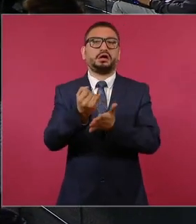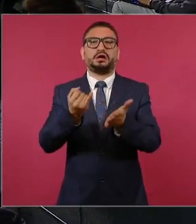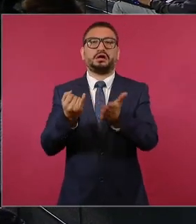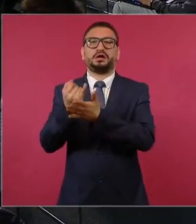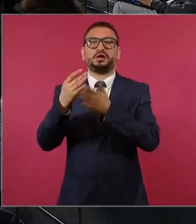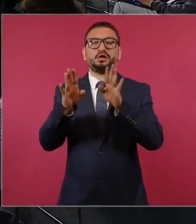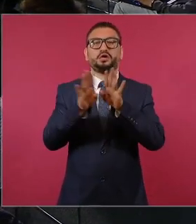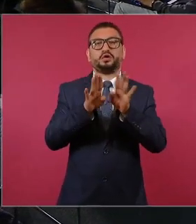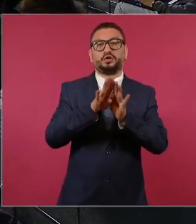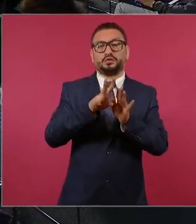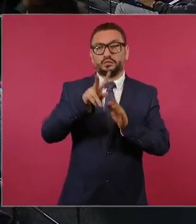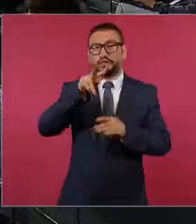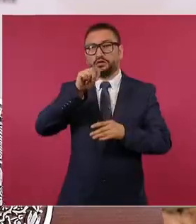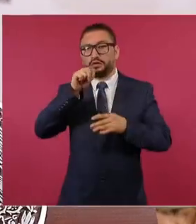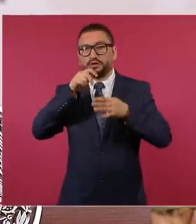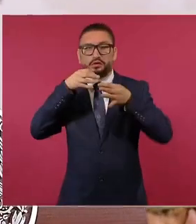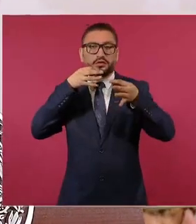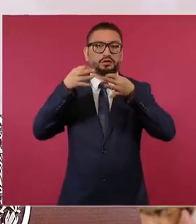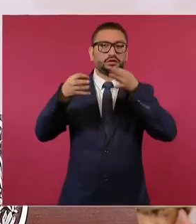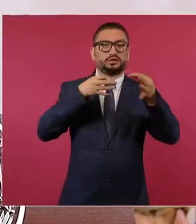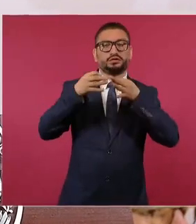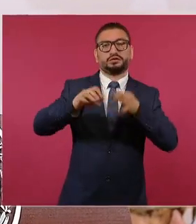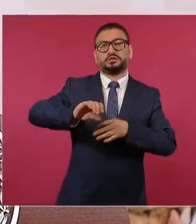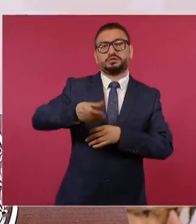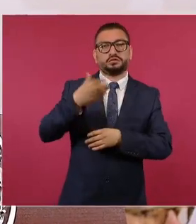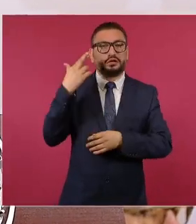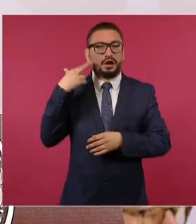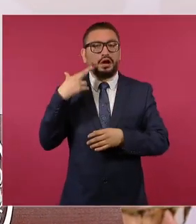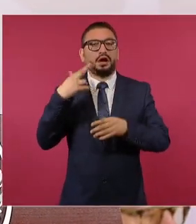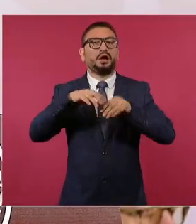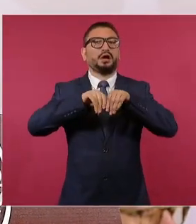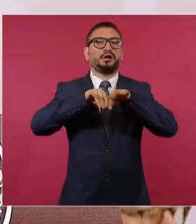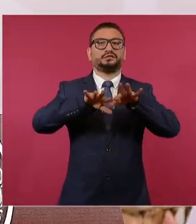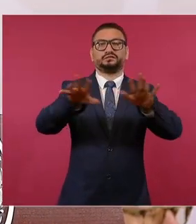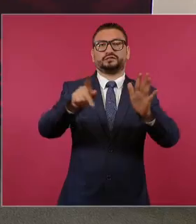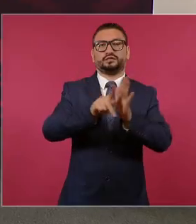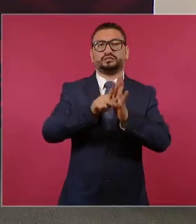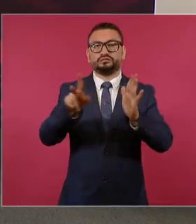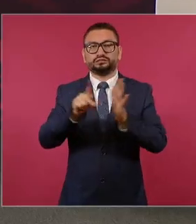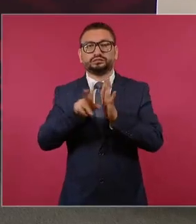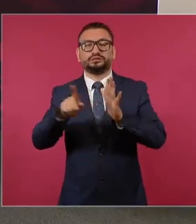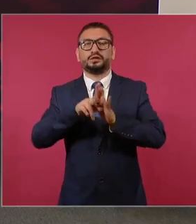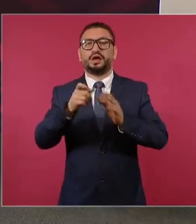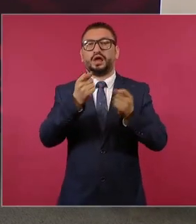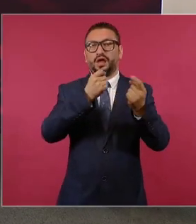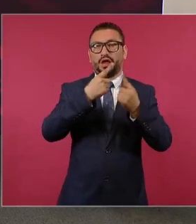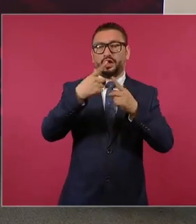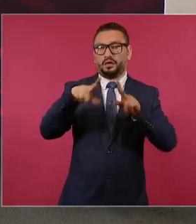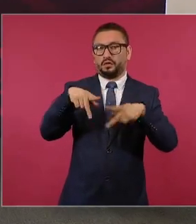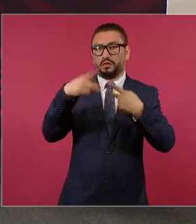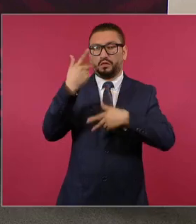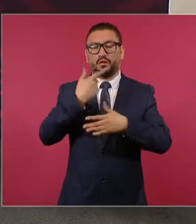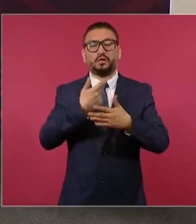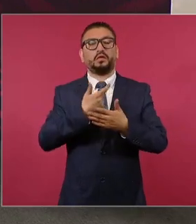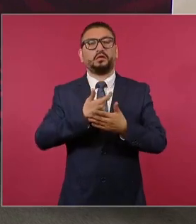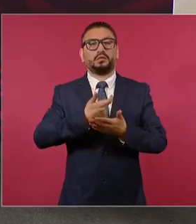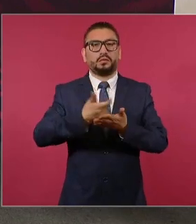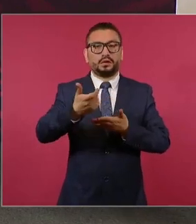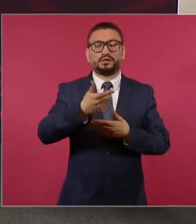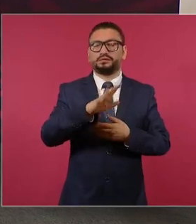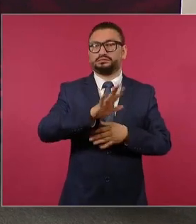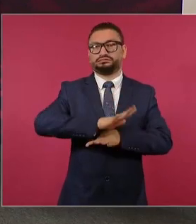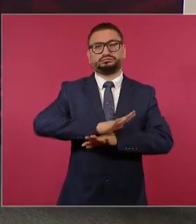las televisoras y con la radio y con la prensa vendida o alquilada. No,